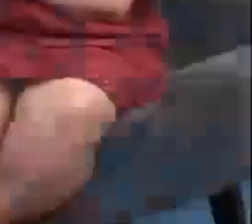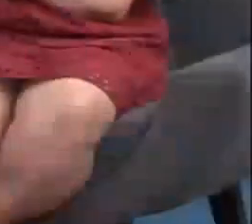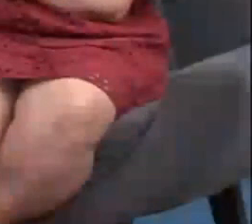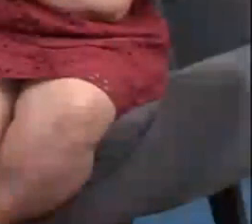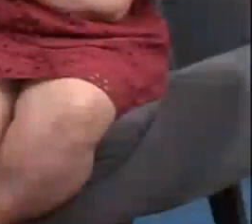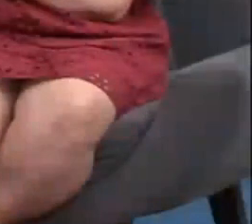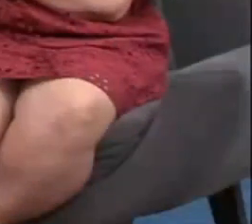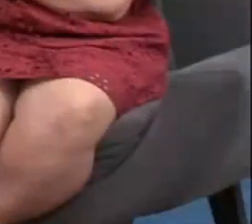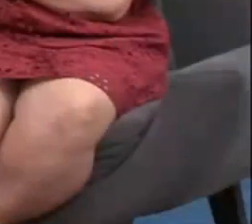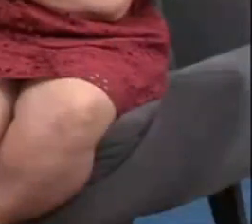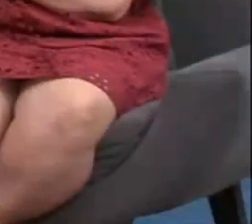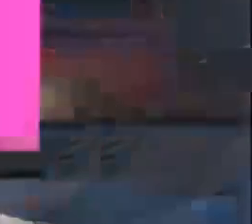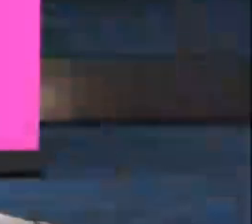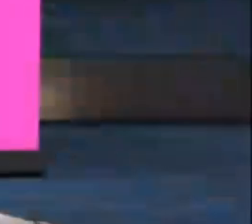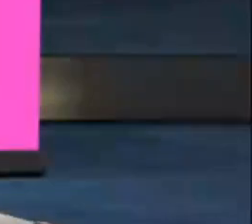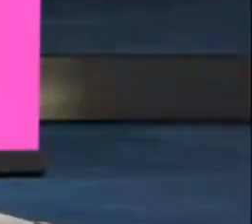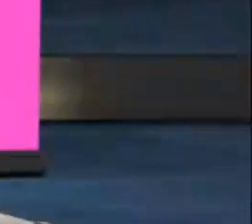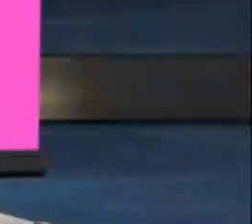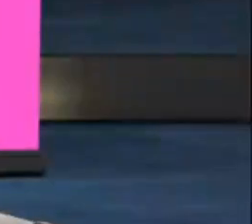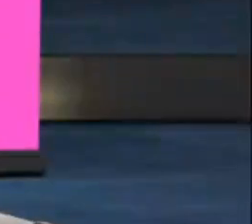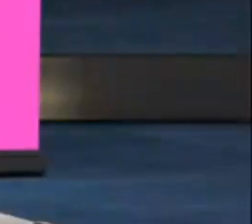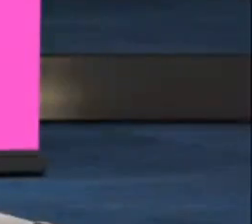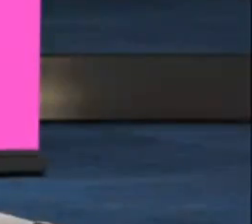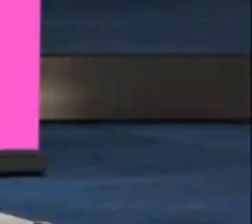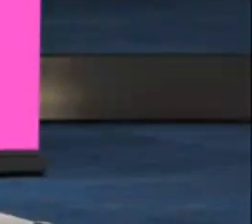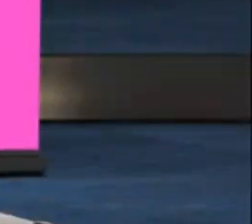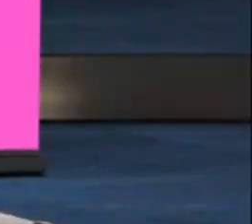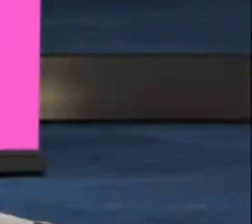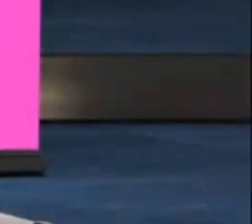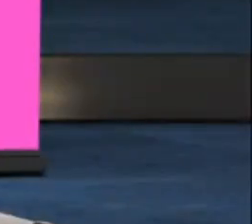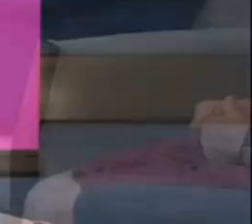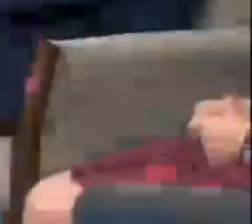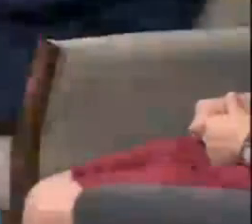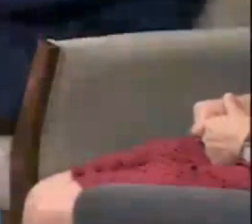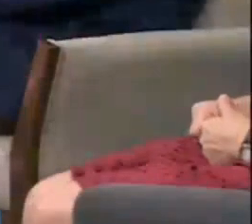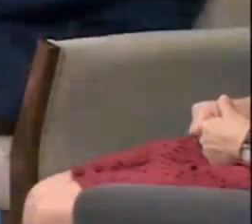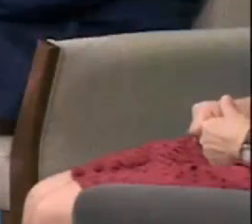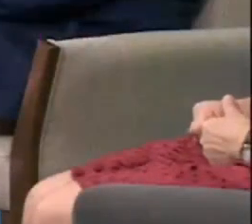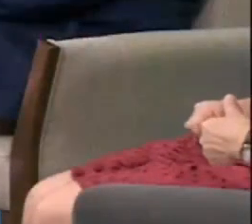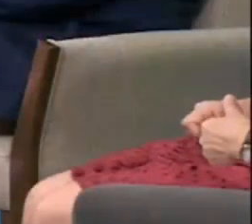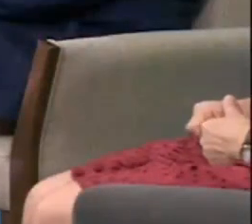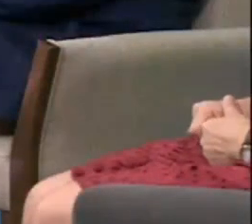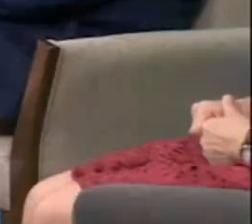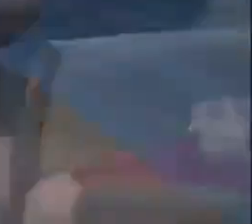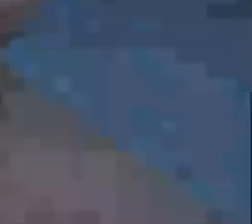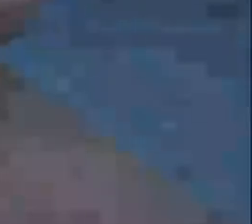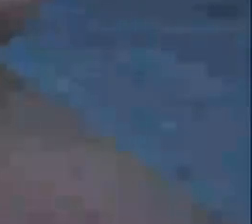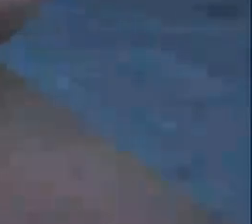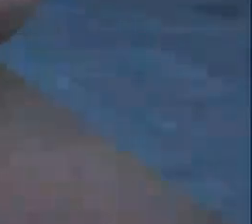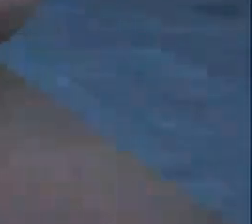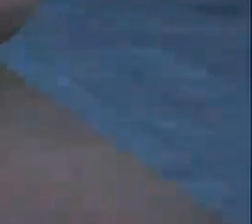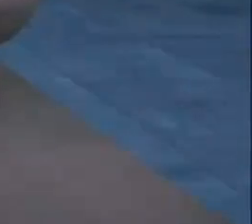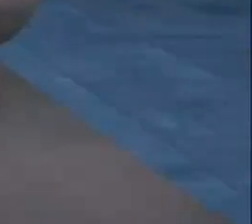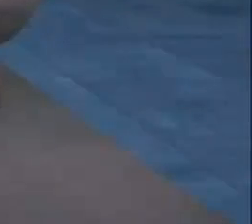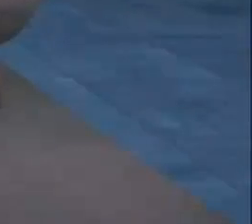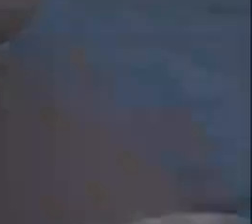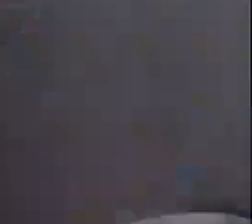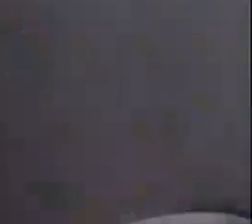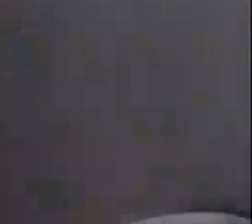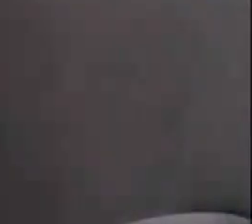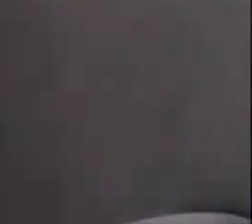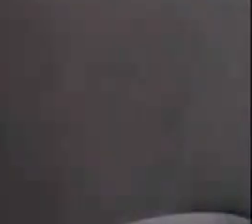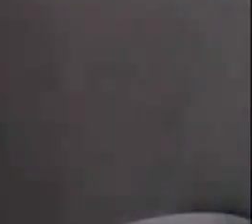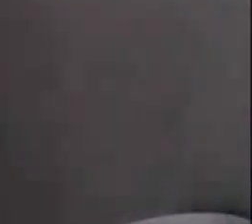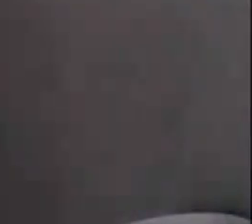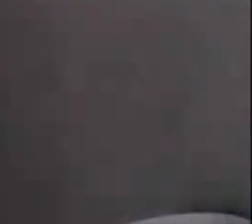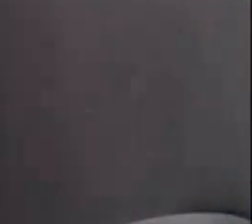pelota viaja a mayor velocidad? Es juego feliz, high alive. Juego feliz. ¿Los zurdos son mejores que los diestros? En esta